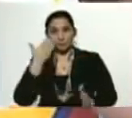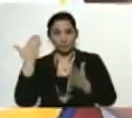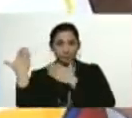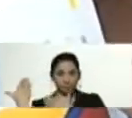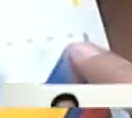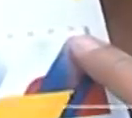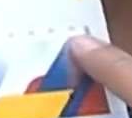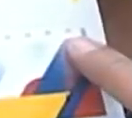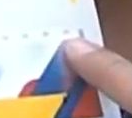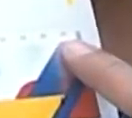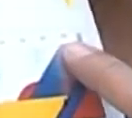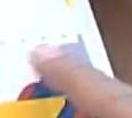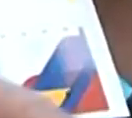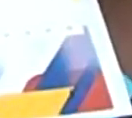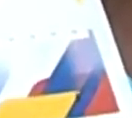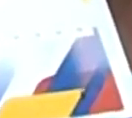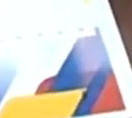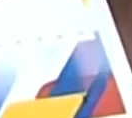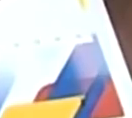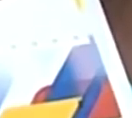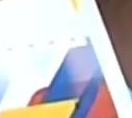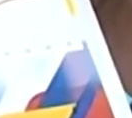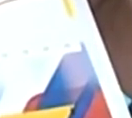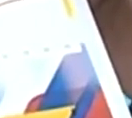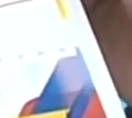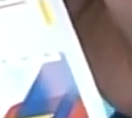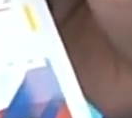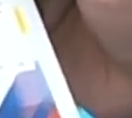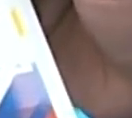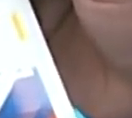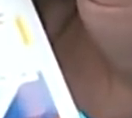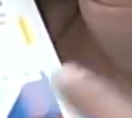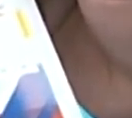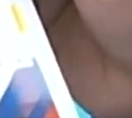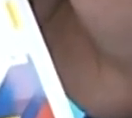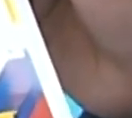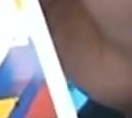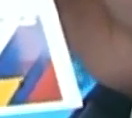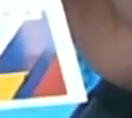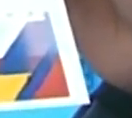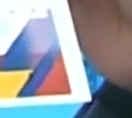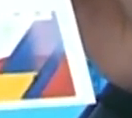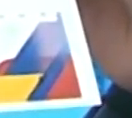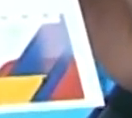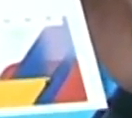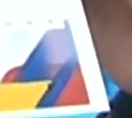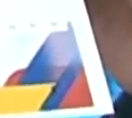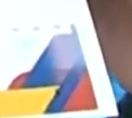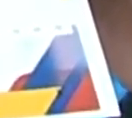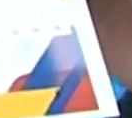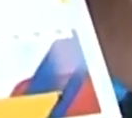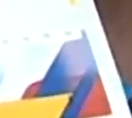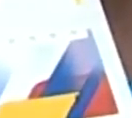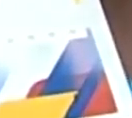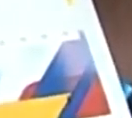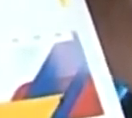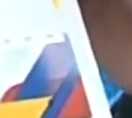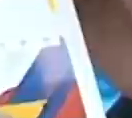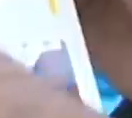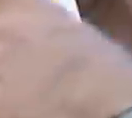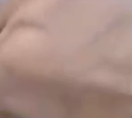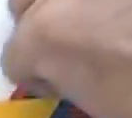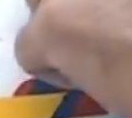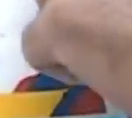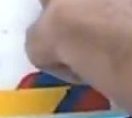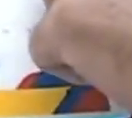un registro de los casos entre el día 9 de mayo y el día 31 de mayo.